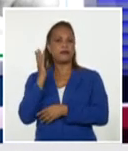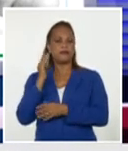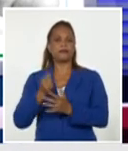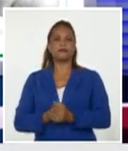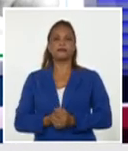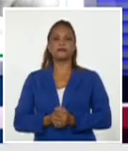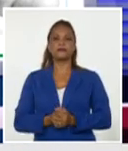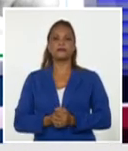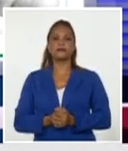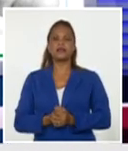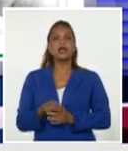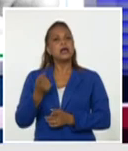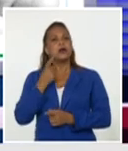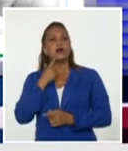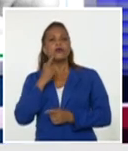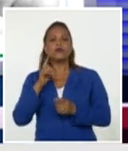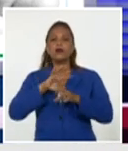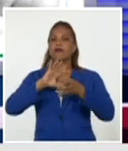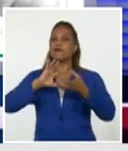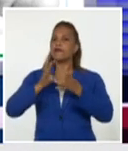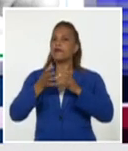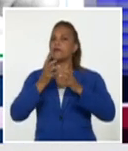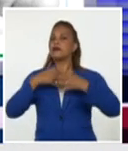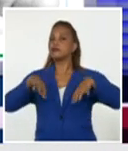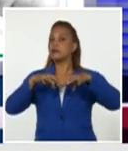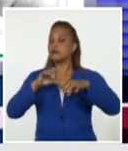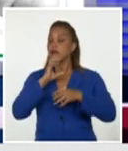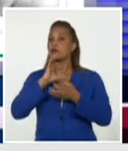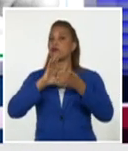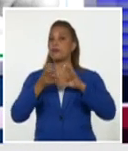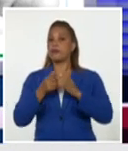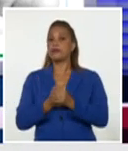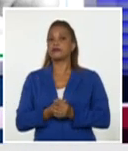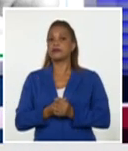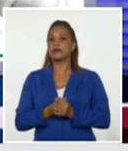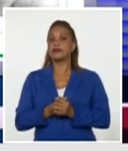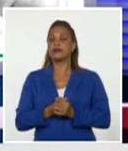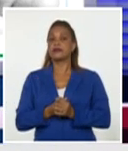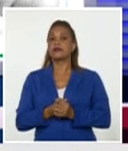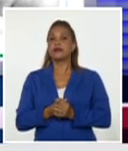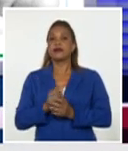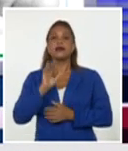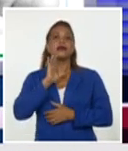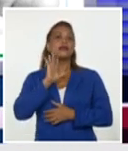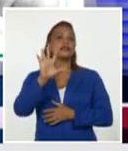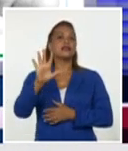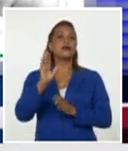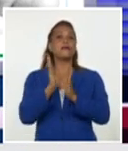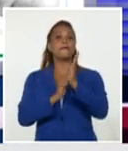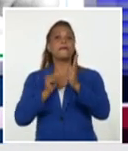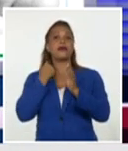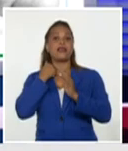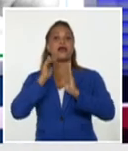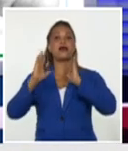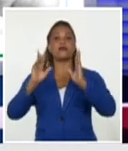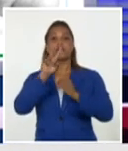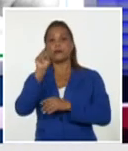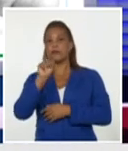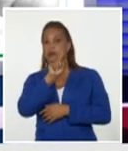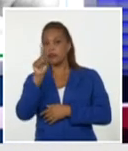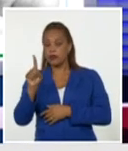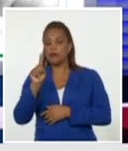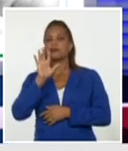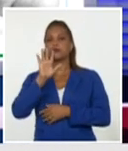Un escenario epidemiológico complejo marca el 5º mes del año en Cuba ante la COVID-19 para cada una de las